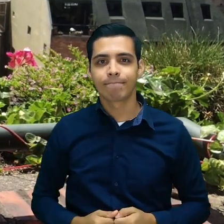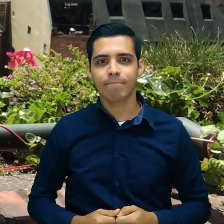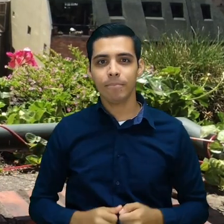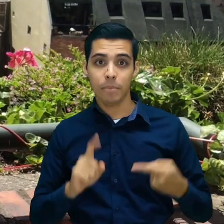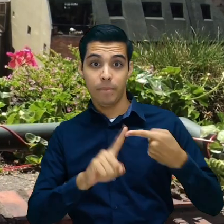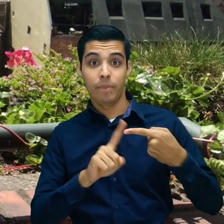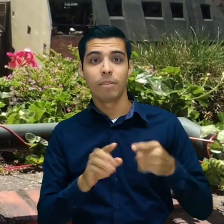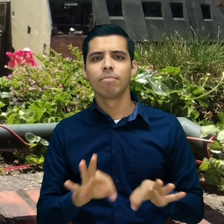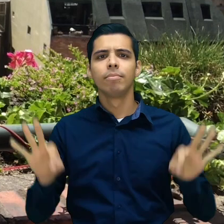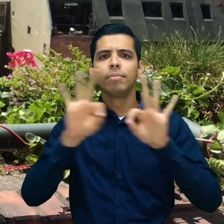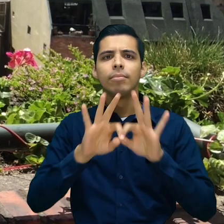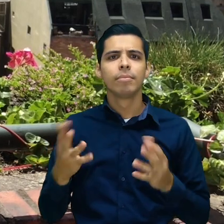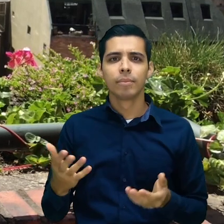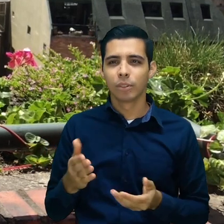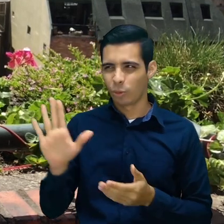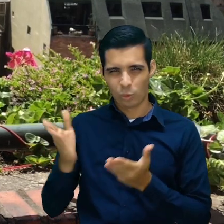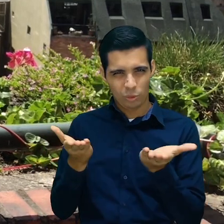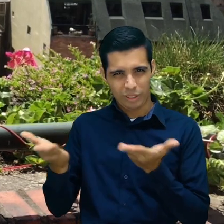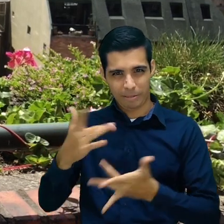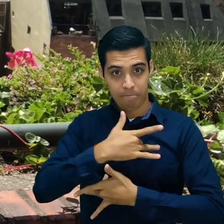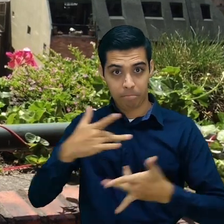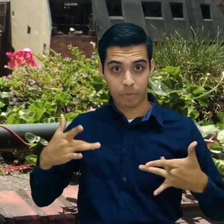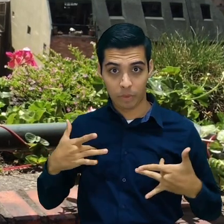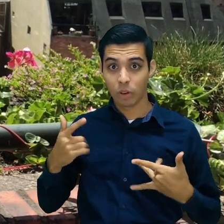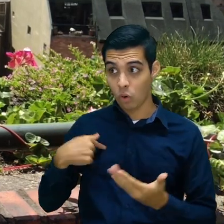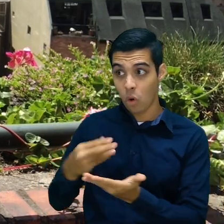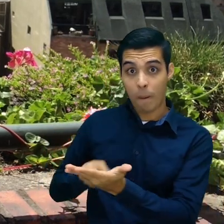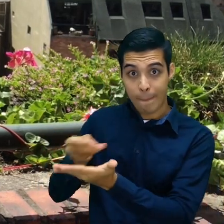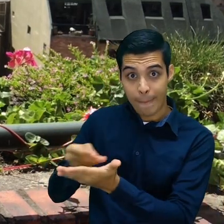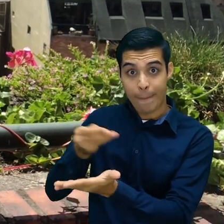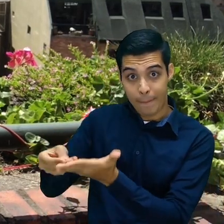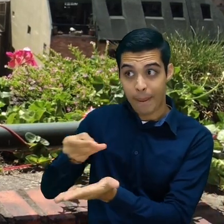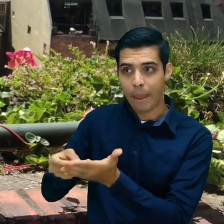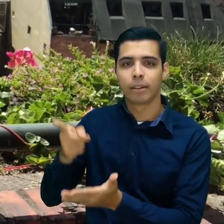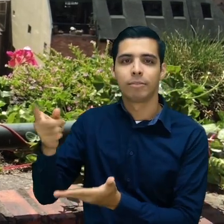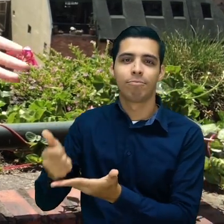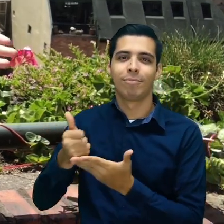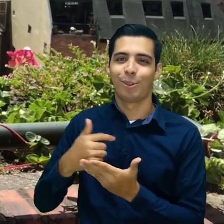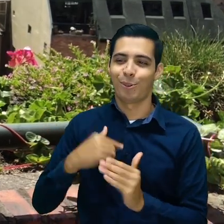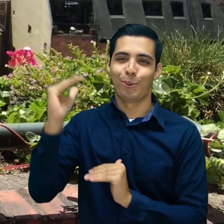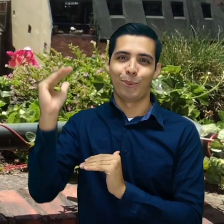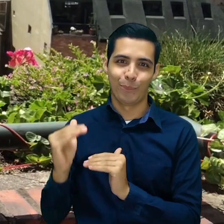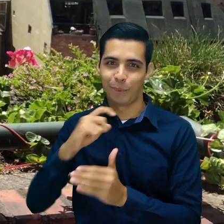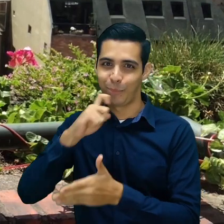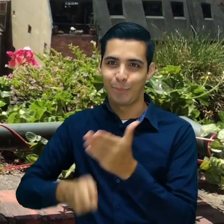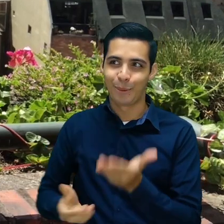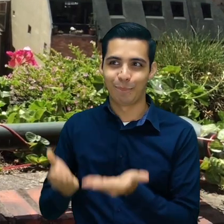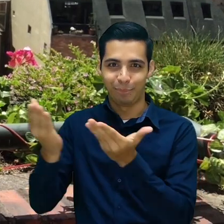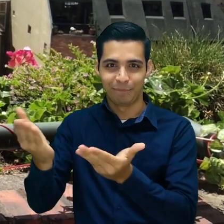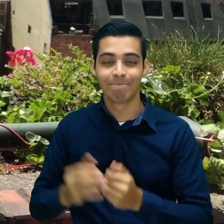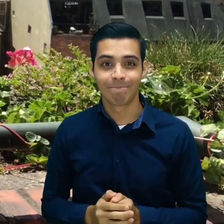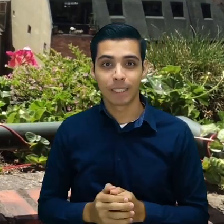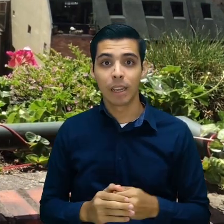voluntario como medicina prepagada o policía de salud, esto vale para bajarte la base grabable. Tenemos también los aportes voluntarios a